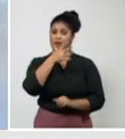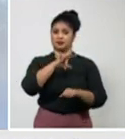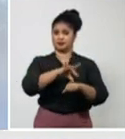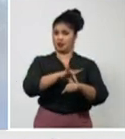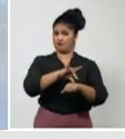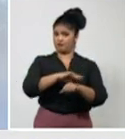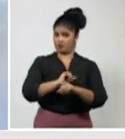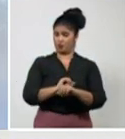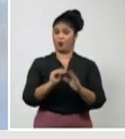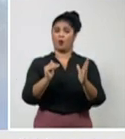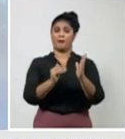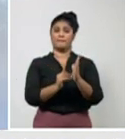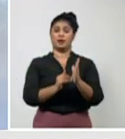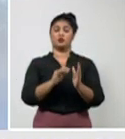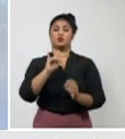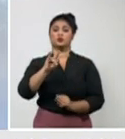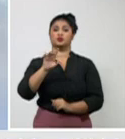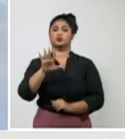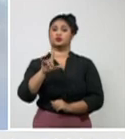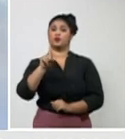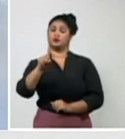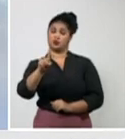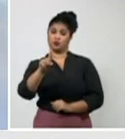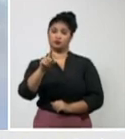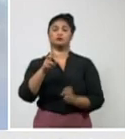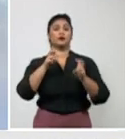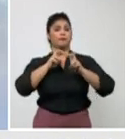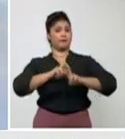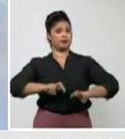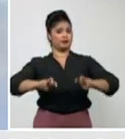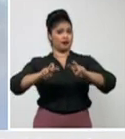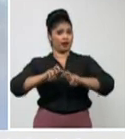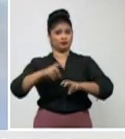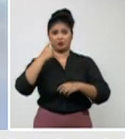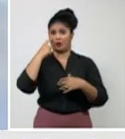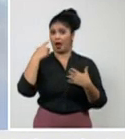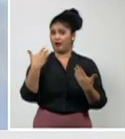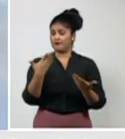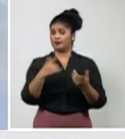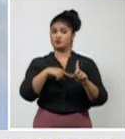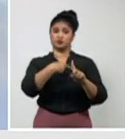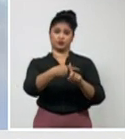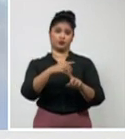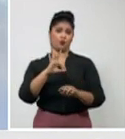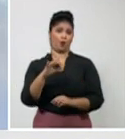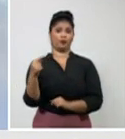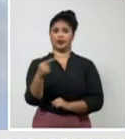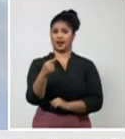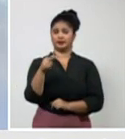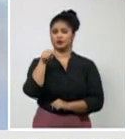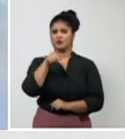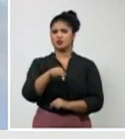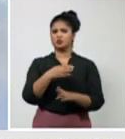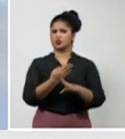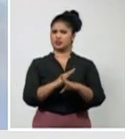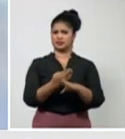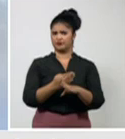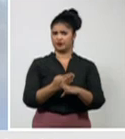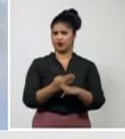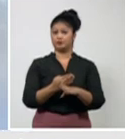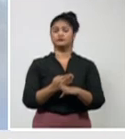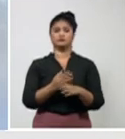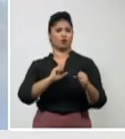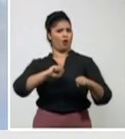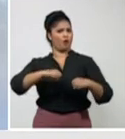1.951 en vigilancia. No necesariamente, esta vigilancia no necesariamente tiene que estar en hospitales, muchas veces